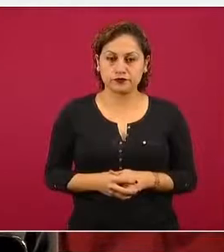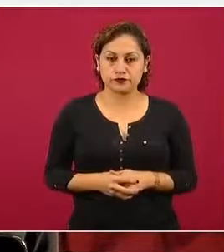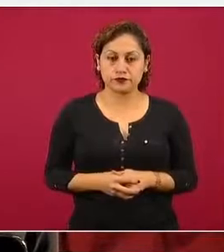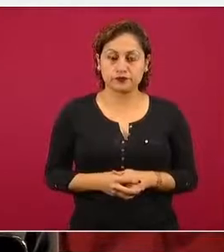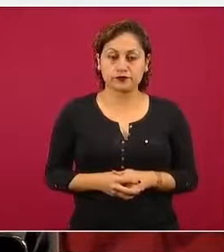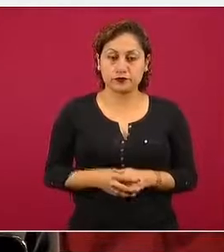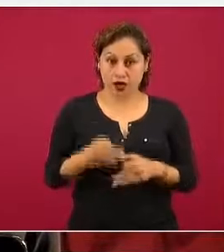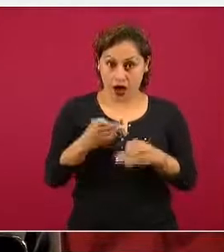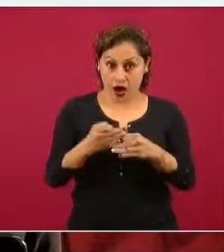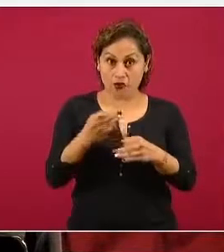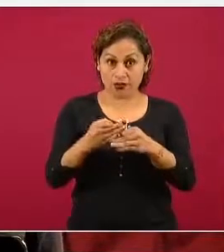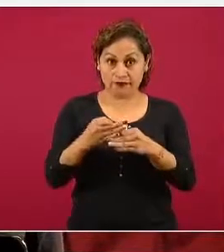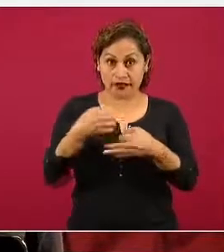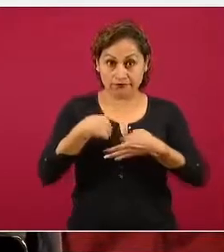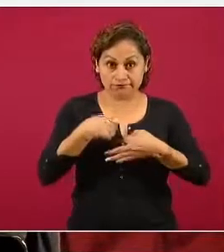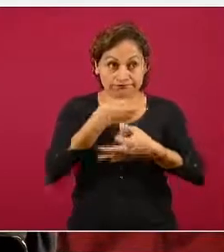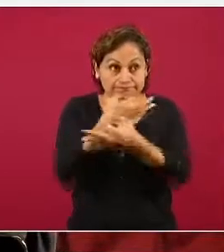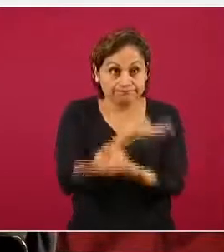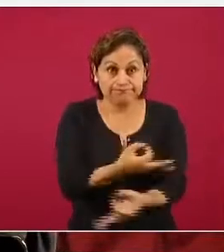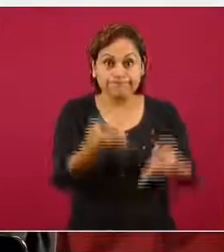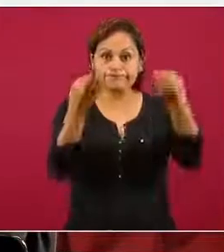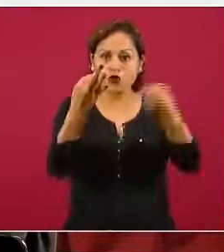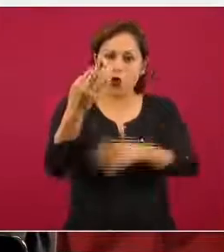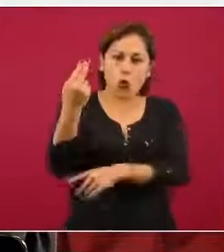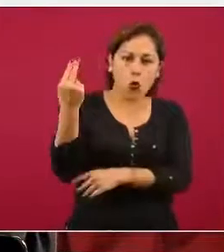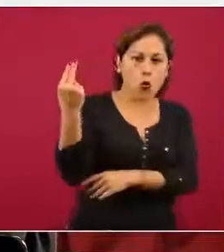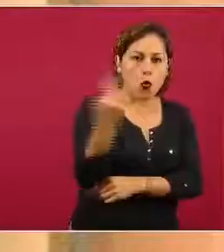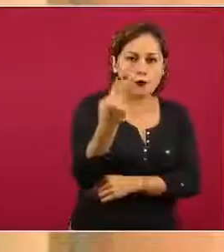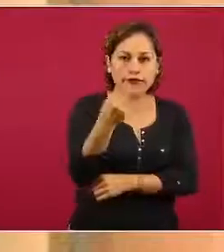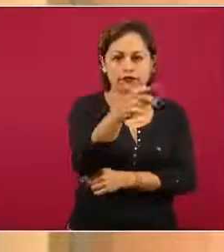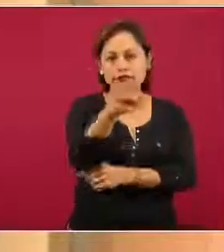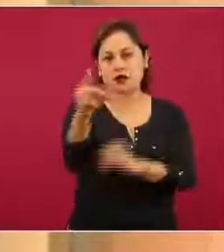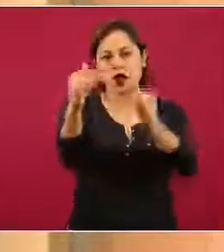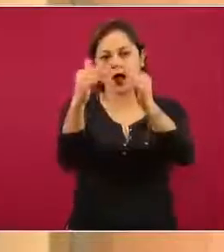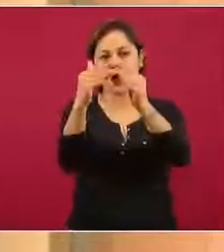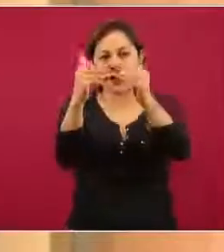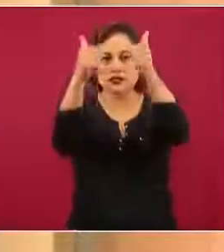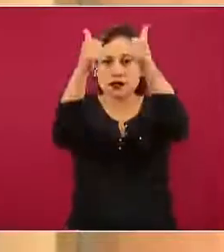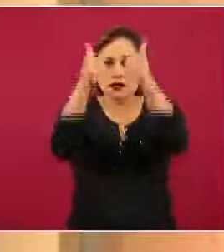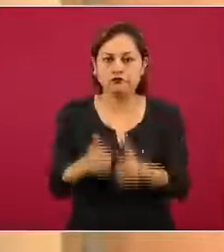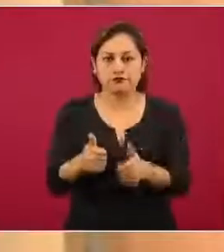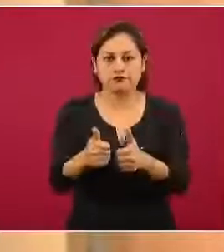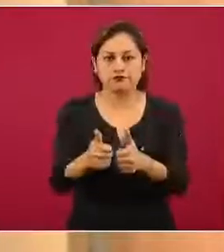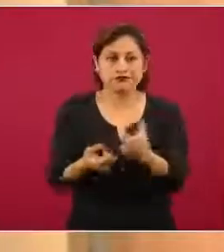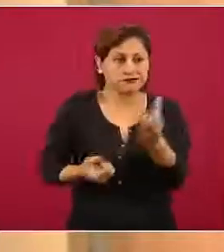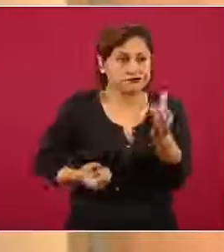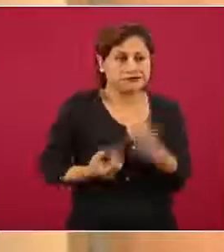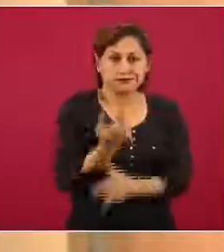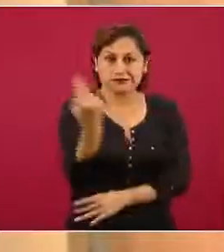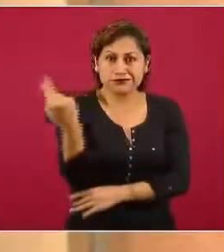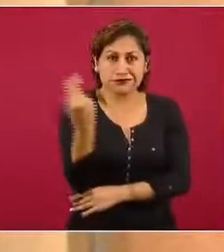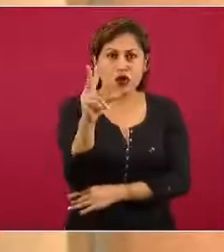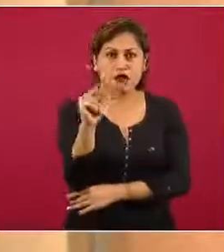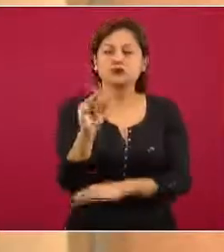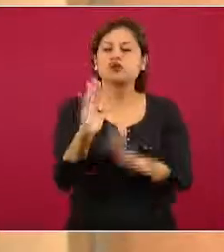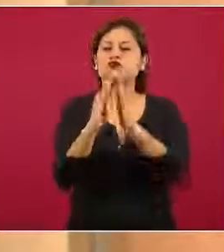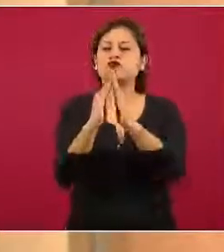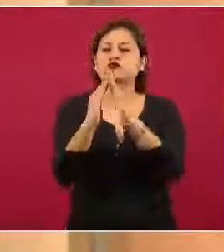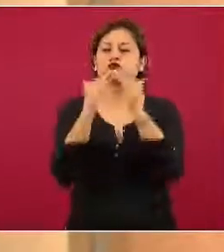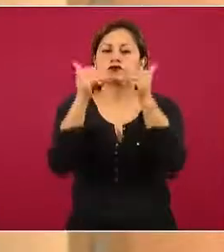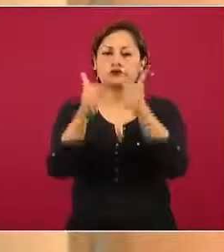Es un llamado urgente, vamos a quedarnos en casa. Si no tenemos que salir, por favor no lo hagamos. Es tiempo